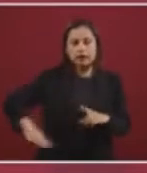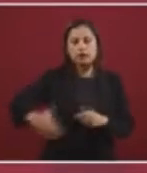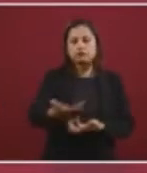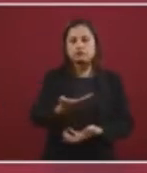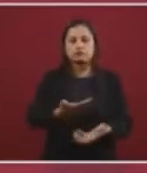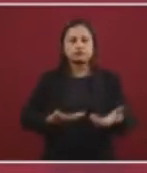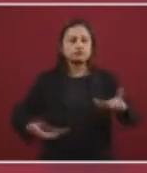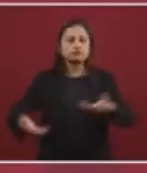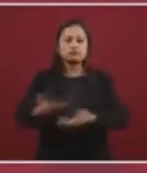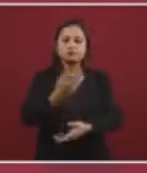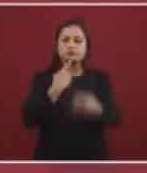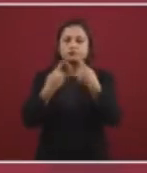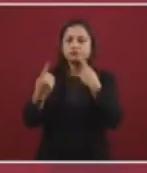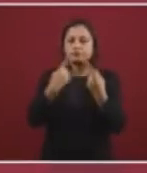a esto